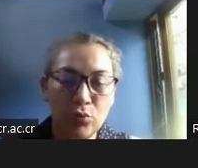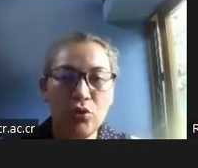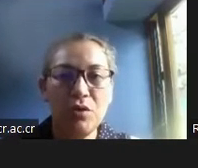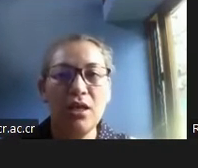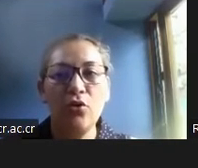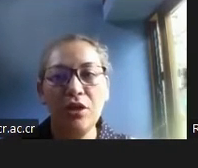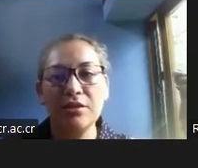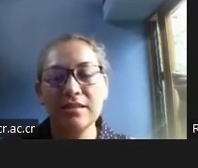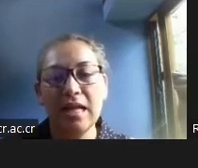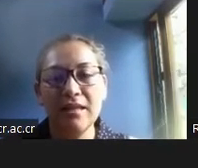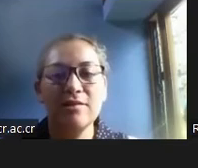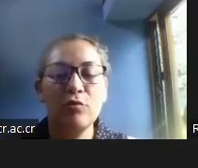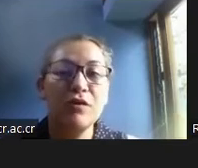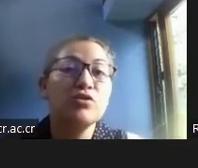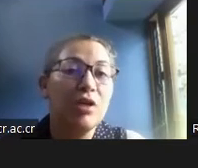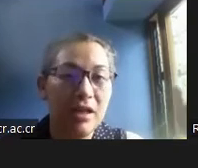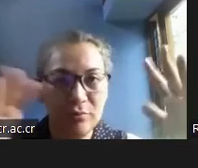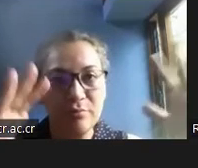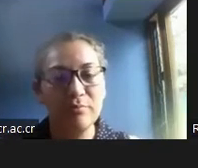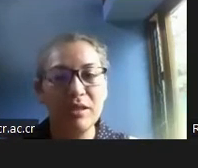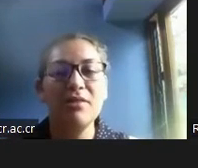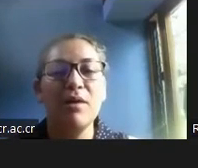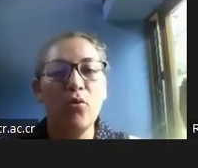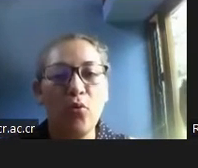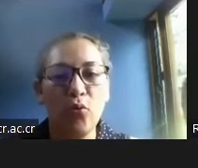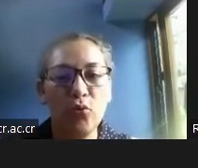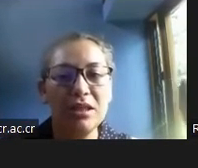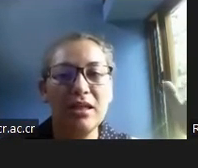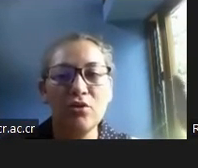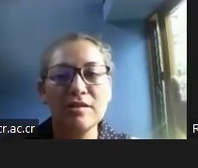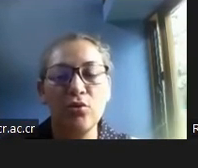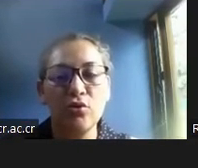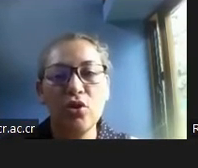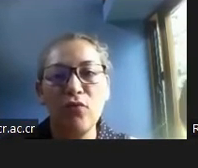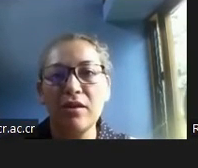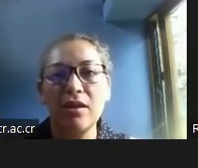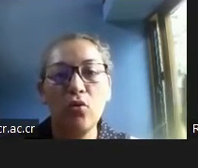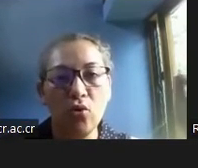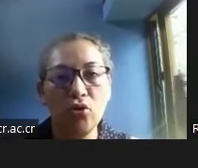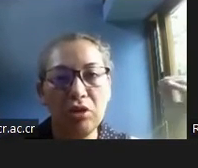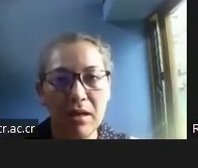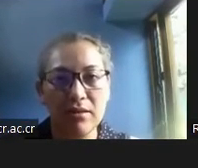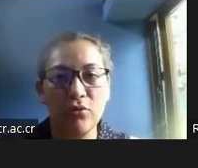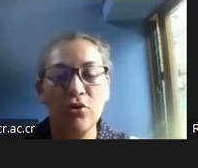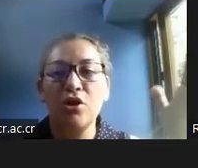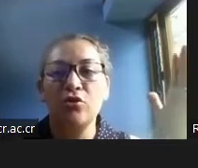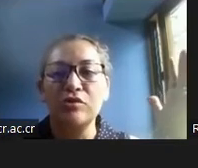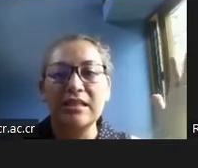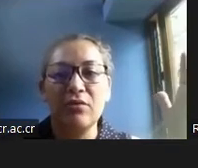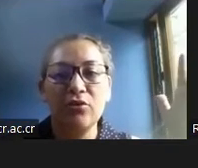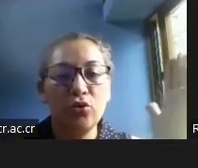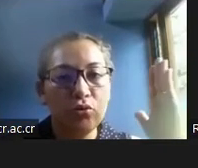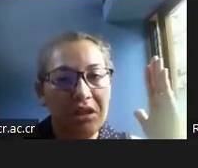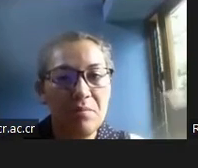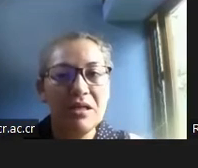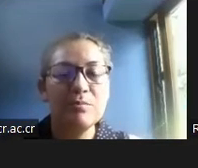Este segundo video está confeccionado, ¿verdad? Bajo un criterio que se conoce como video monotemático. Nos